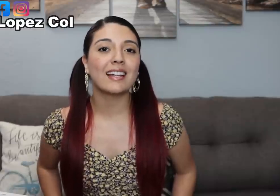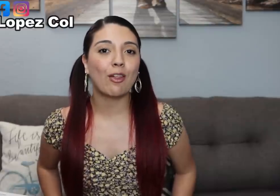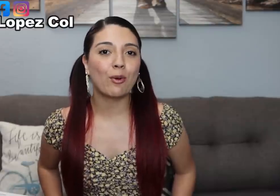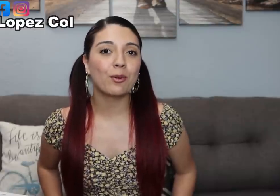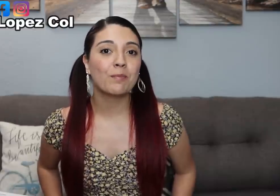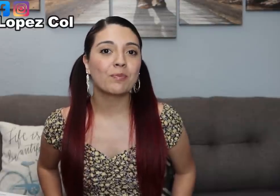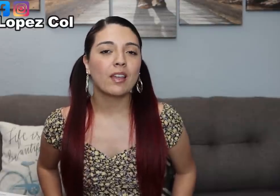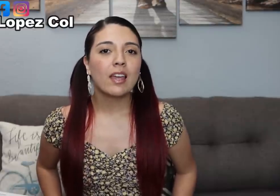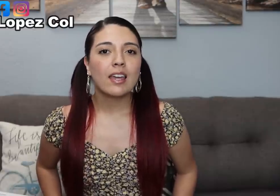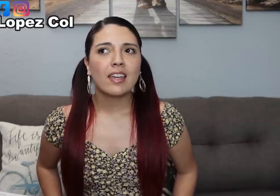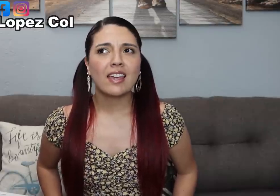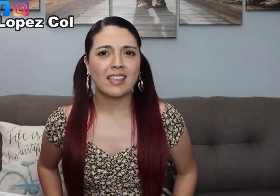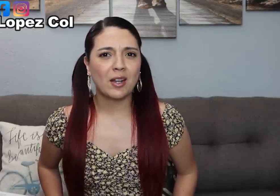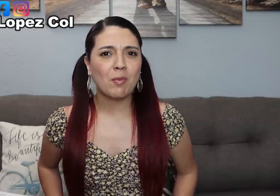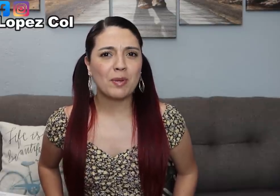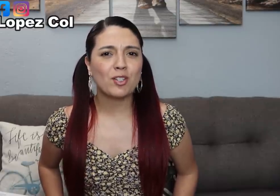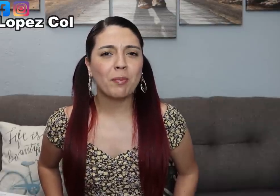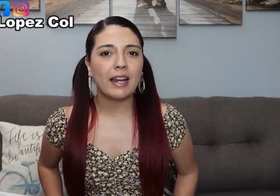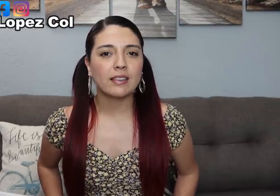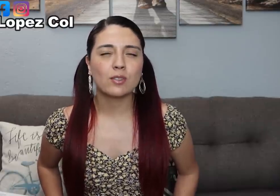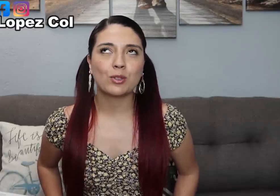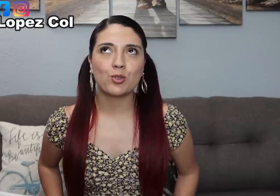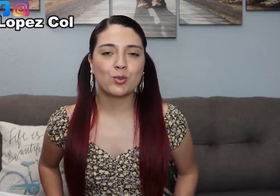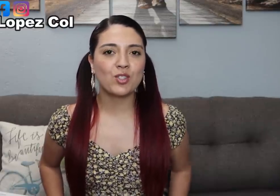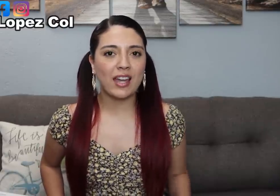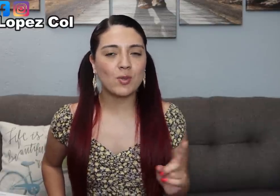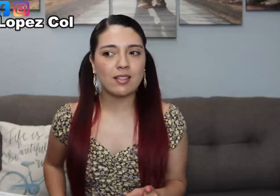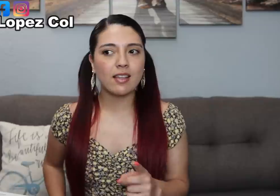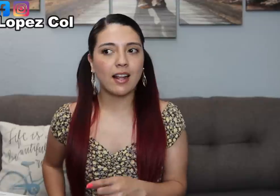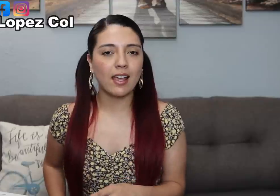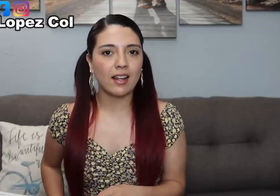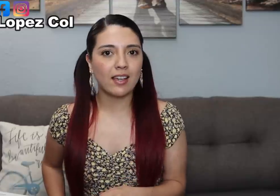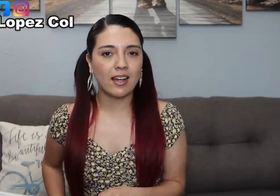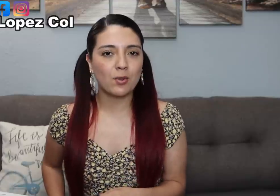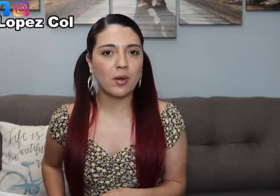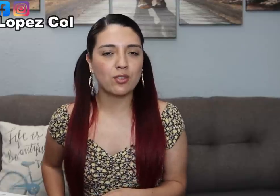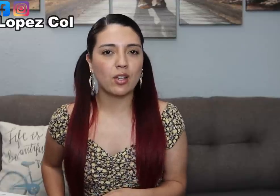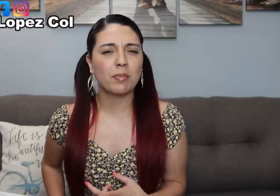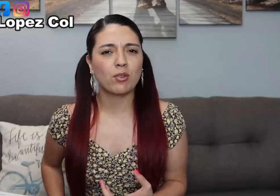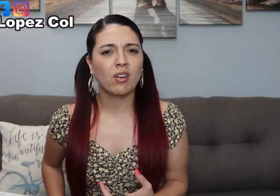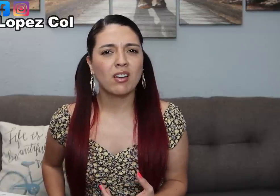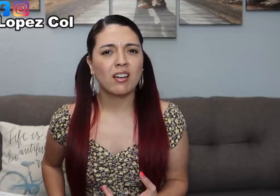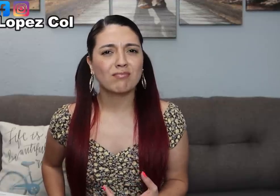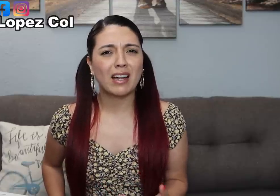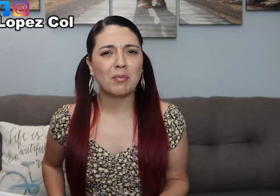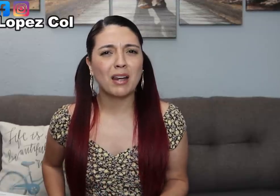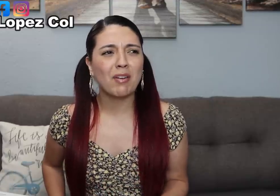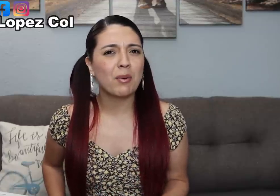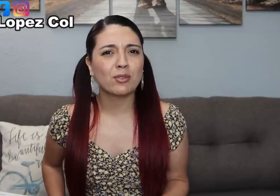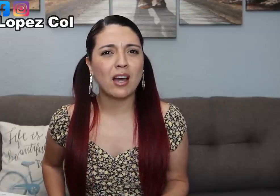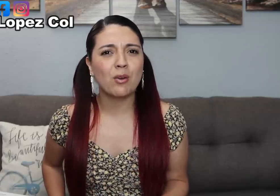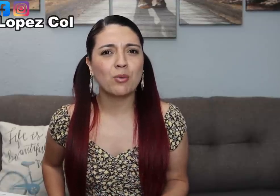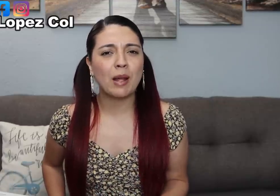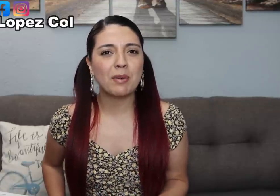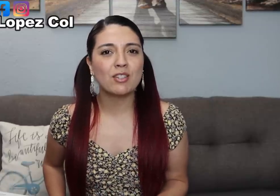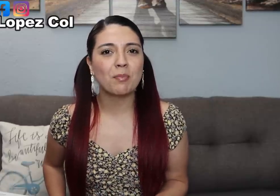este senador que tiene como apellido Meléndez. Cuando yo escuché eso, antes de que él dijera que era cubano, yo dije, pero hágame el